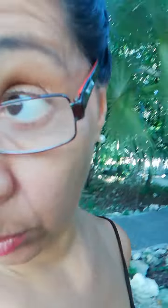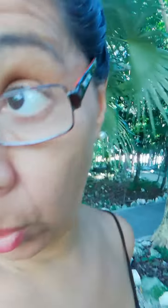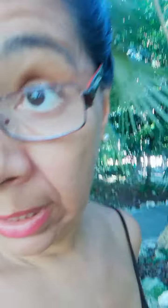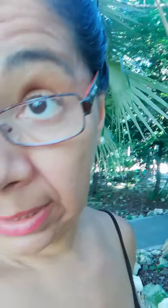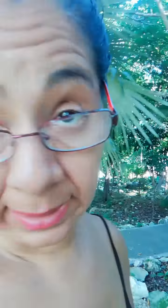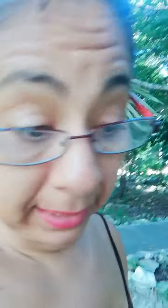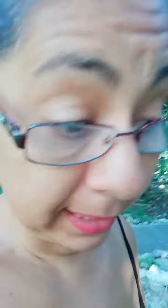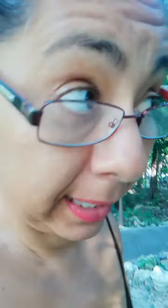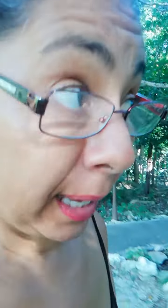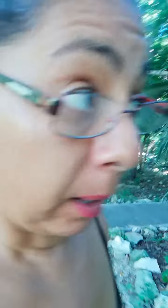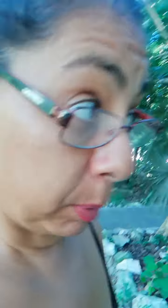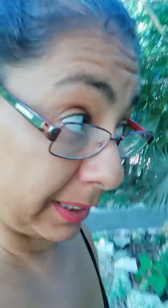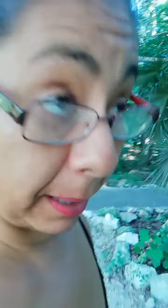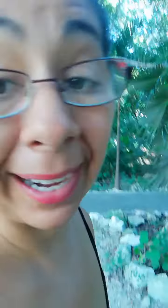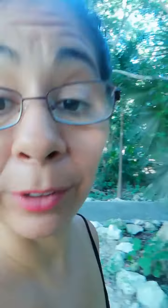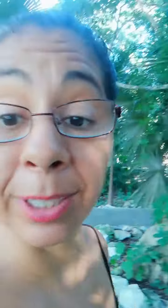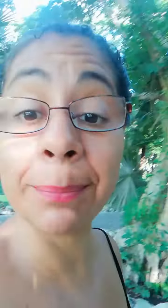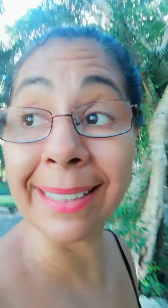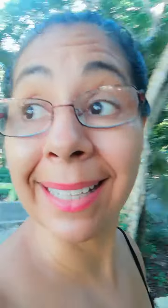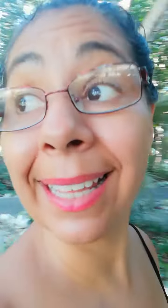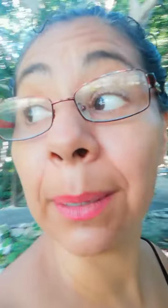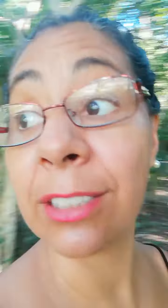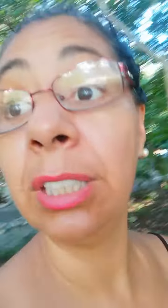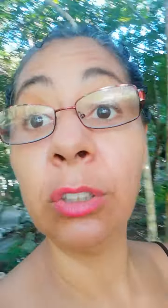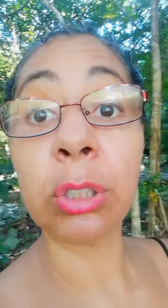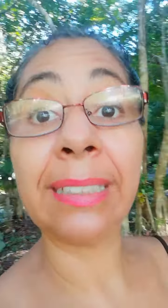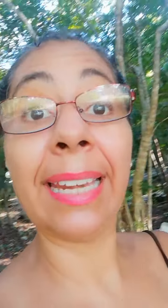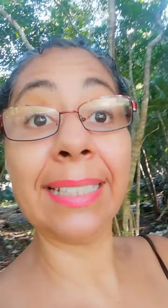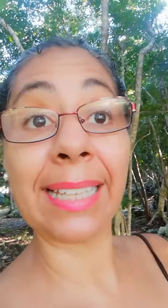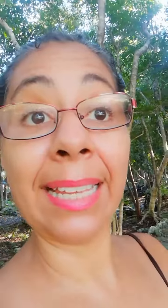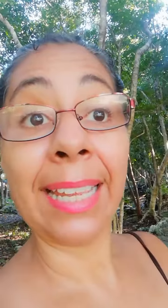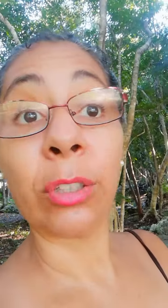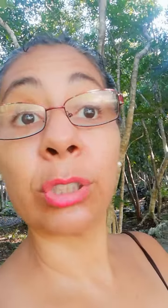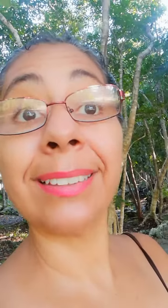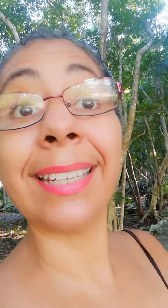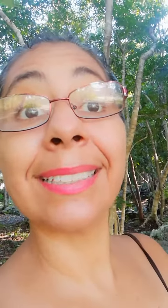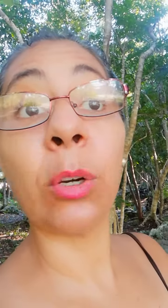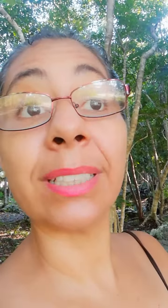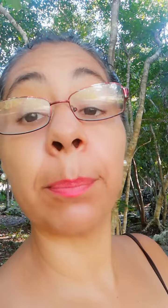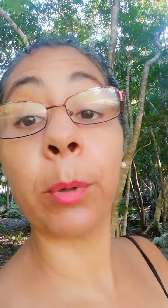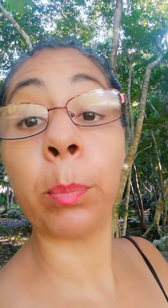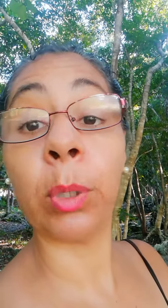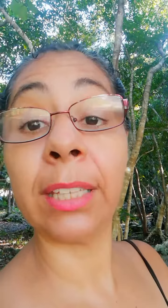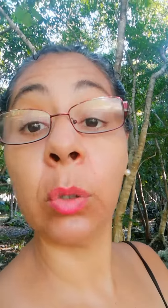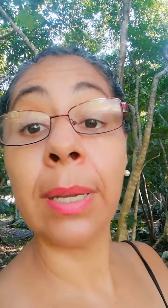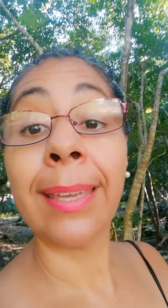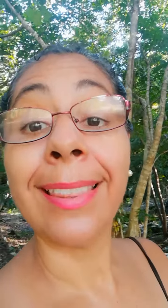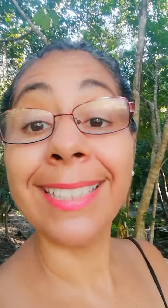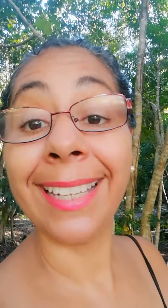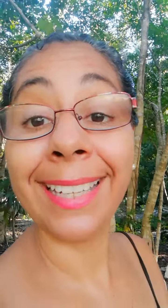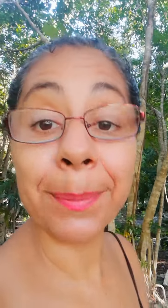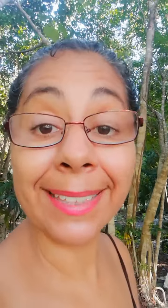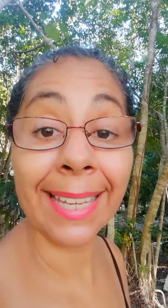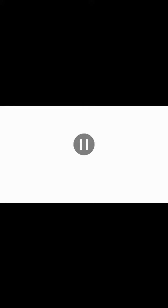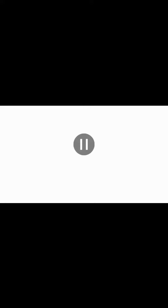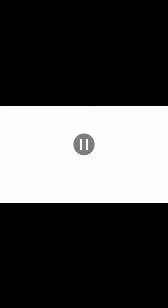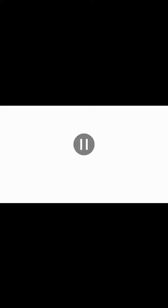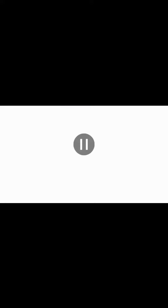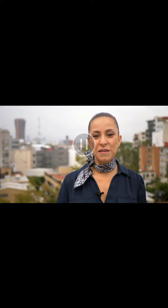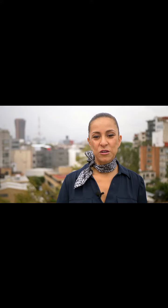Seguimos siendo pues trabajadores de Mexicana de Aviación y nos interesa lo que está proponiendo Deyanira